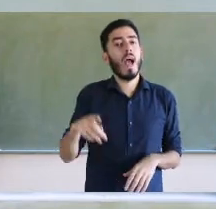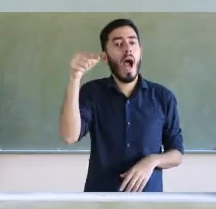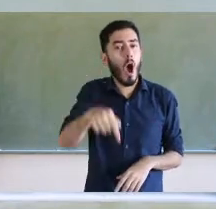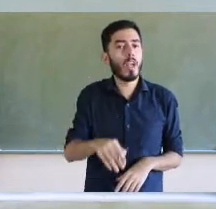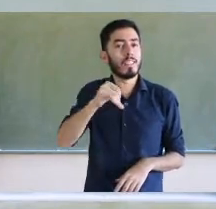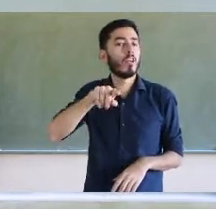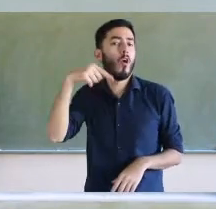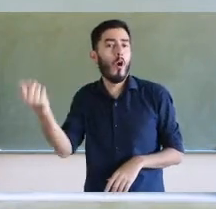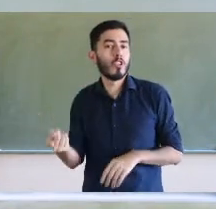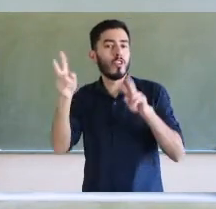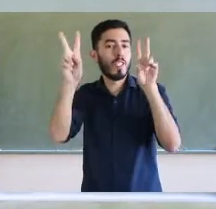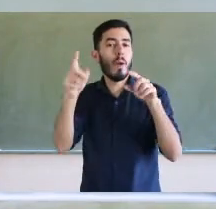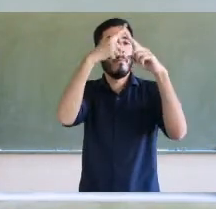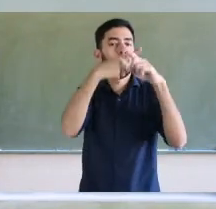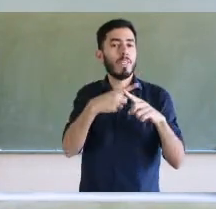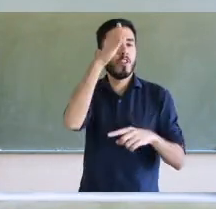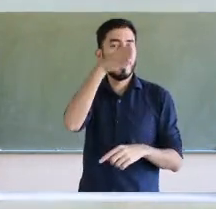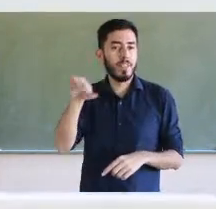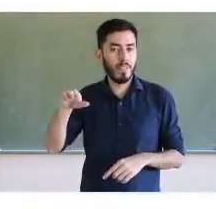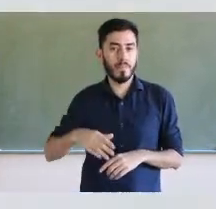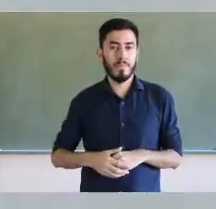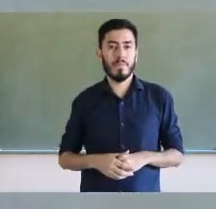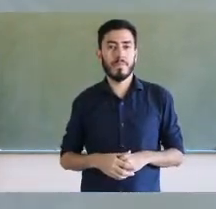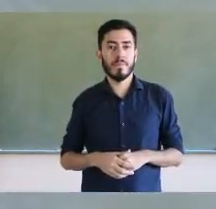Ahora sí, pasemos a la multiplicación y división.